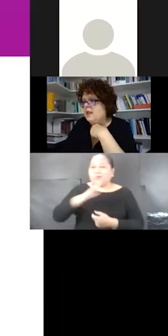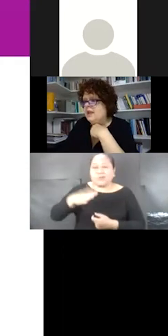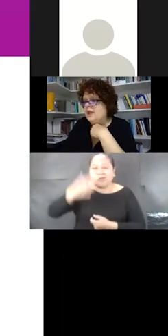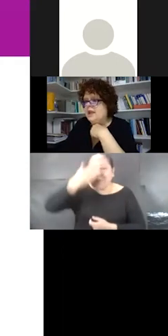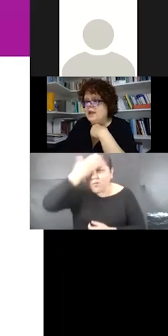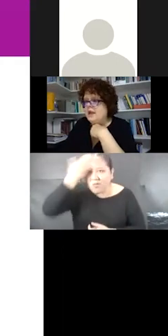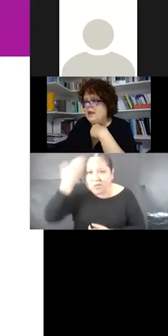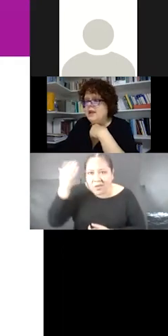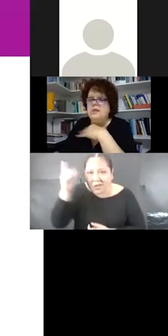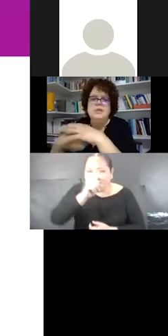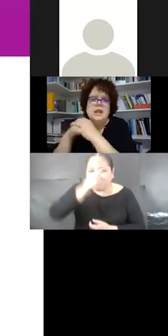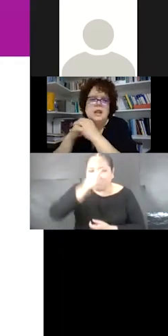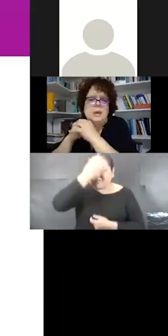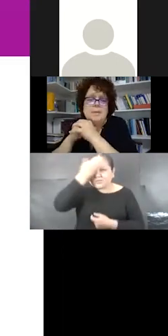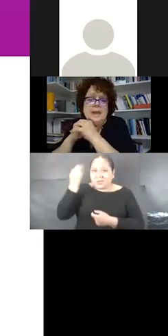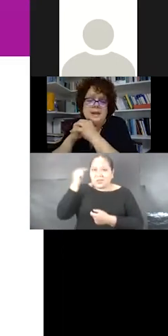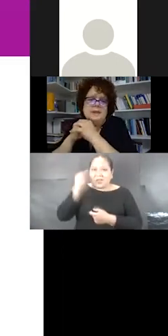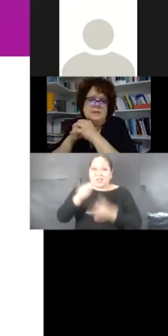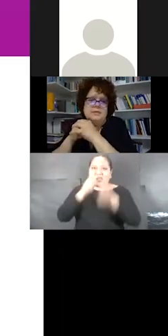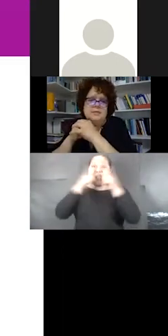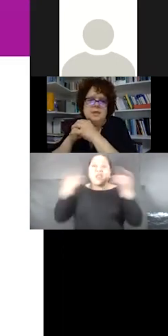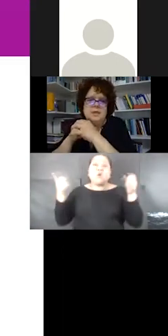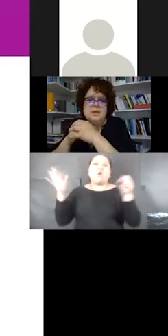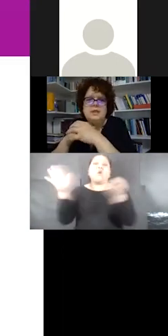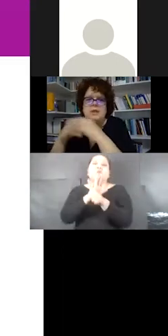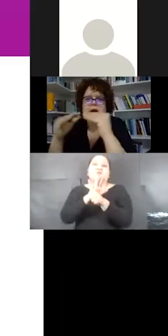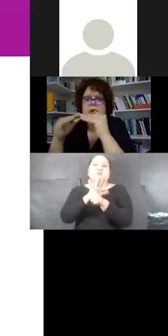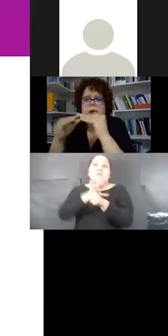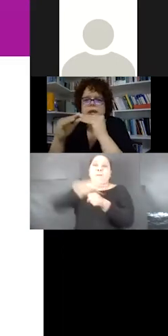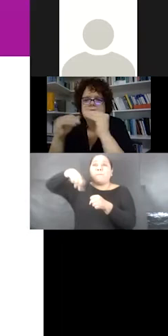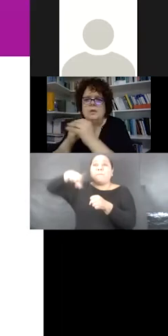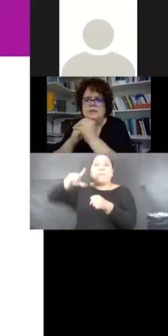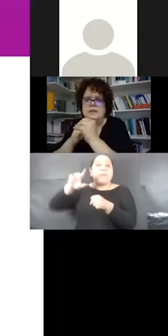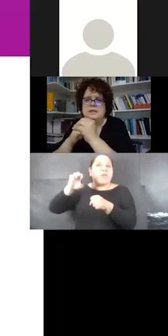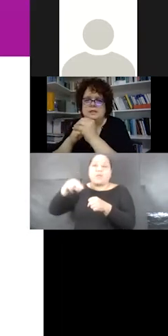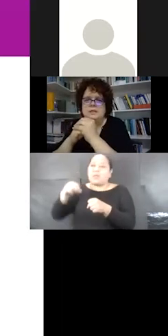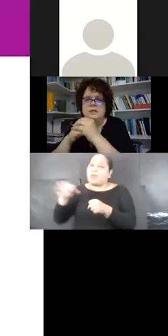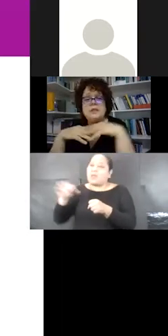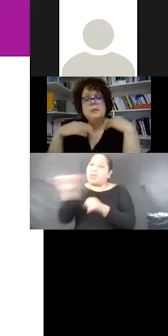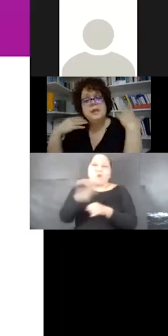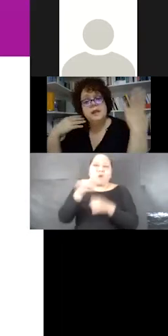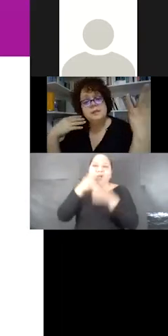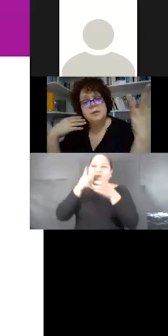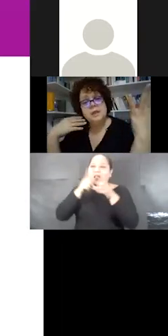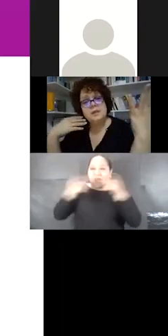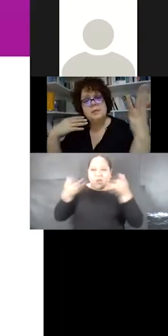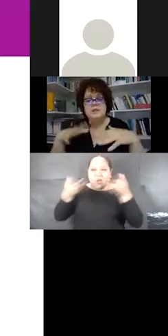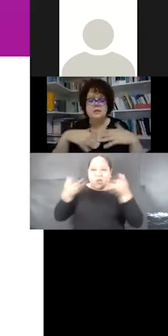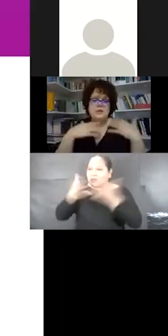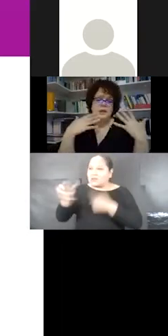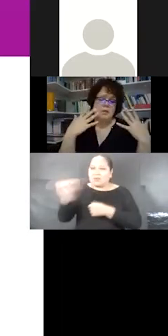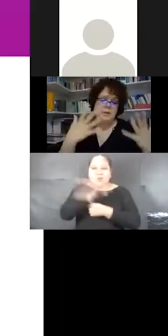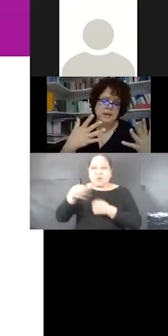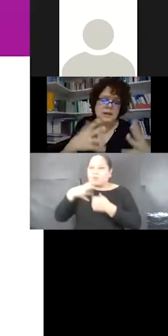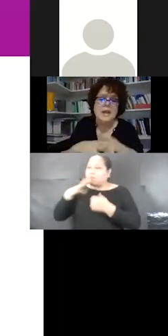que es una lengua plena, ¿no? Y tal cual igual de la lengua de señas, ¿no? Entonces también es importante porque si es